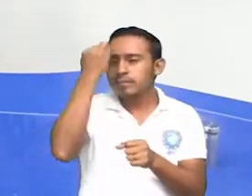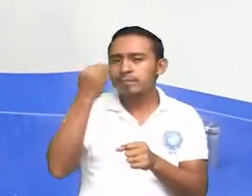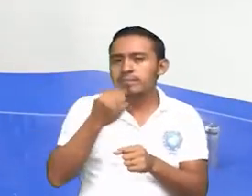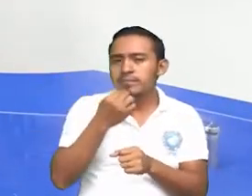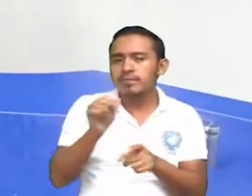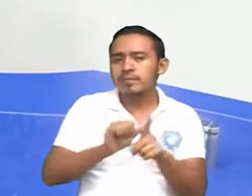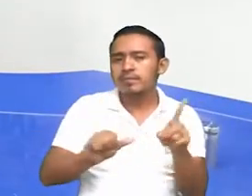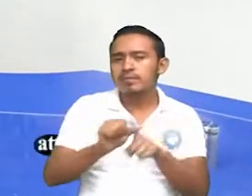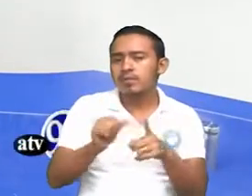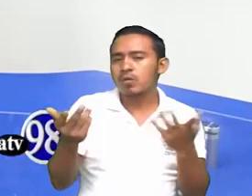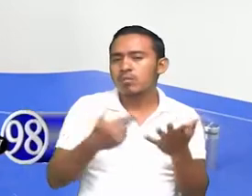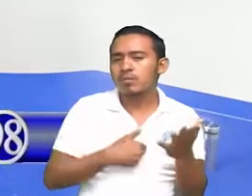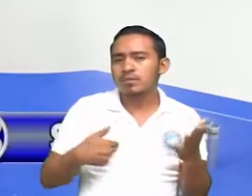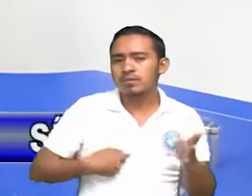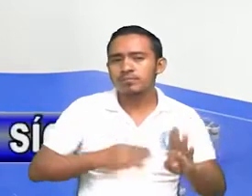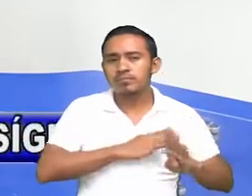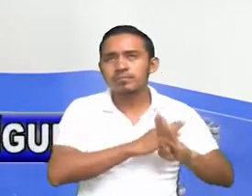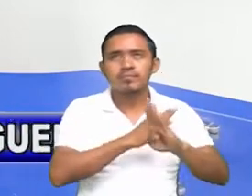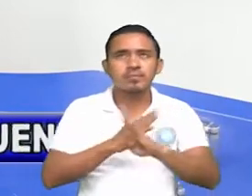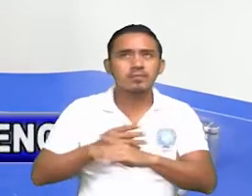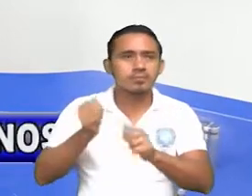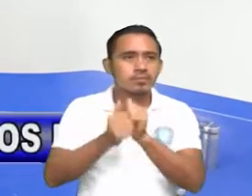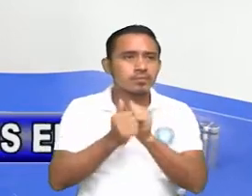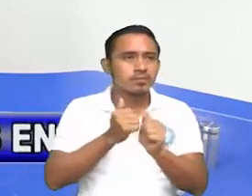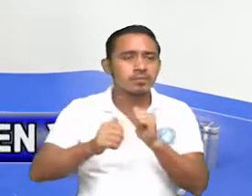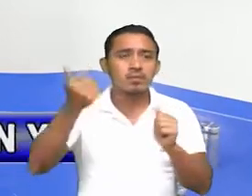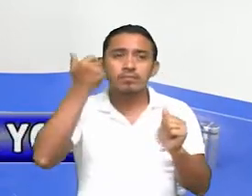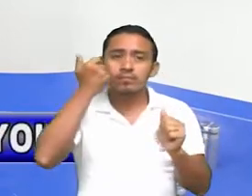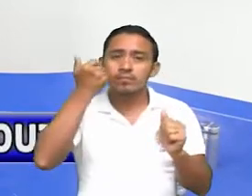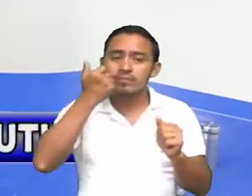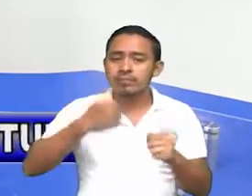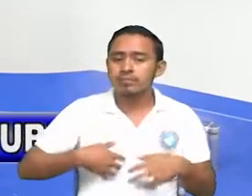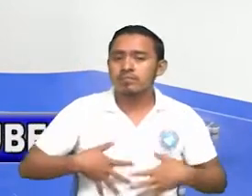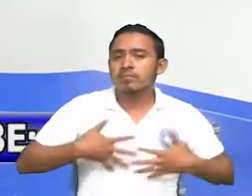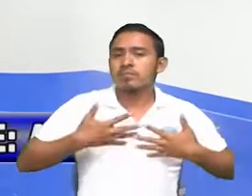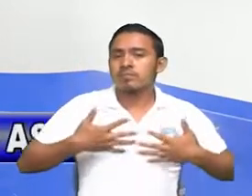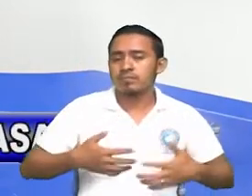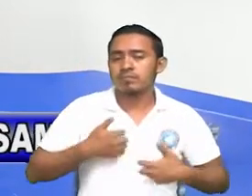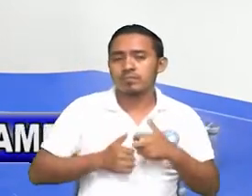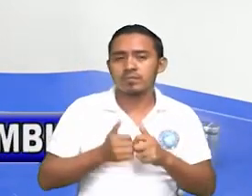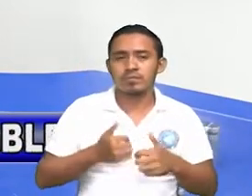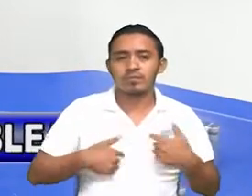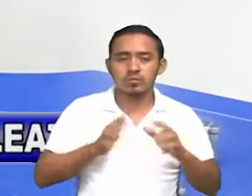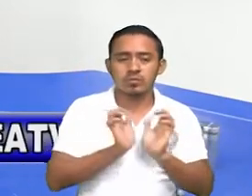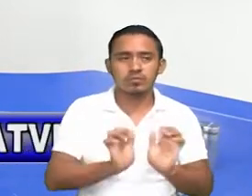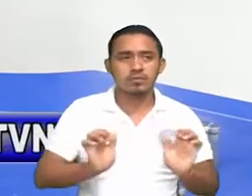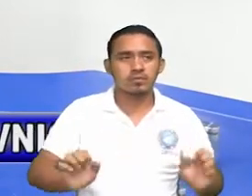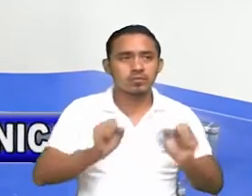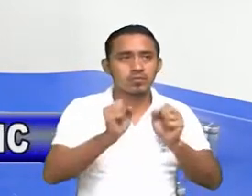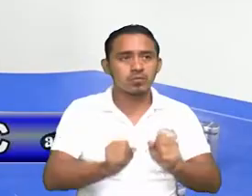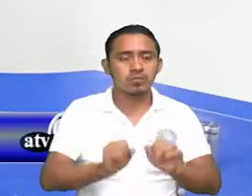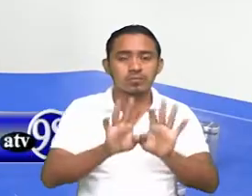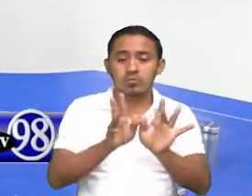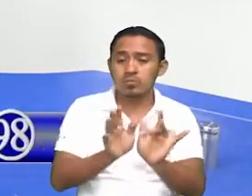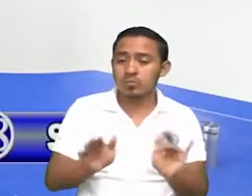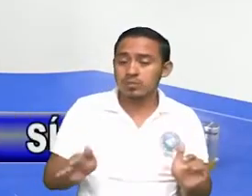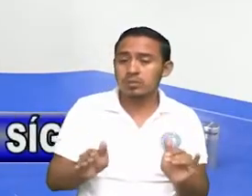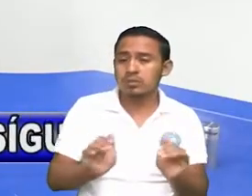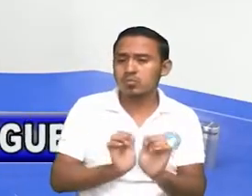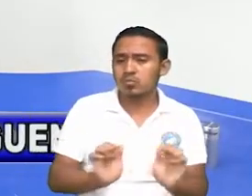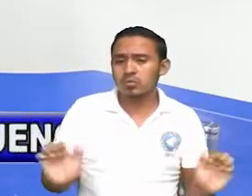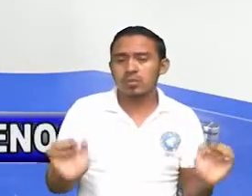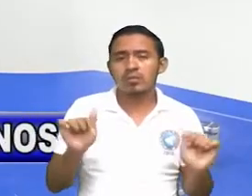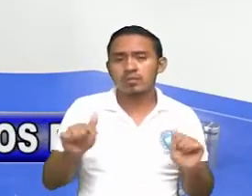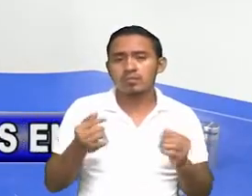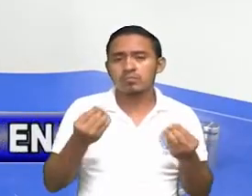especialista sobre las medidas de prevención para evitar las enfermedades respiratorias. Y nuestros niños y niñas son muy frecuentes en esta